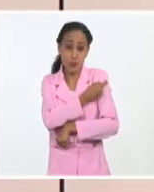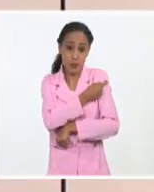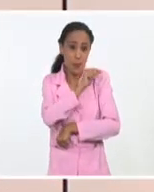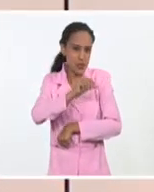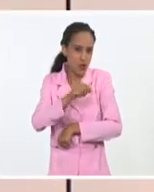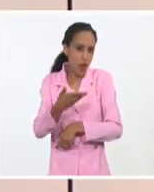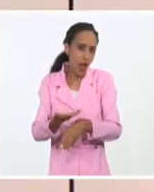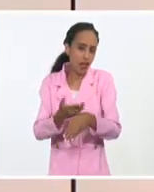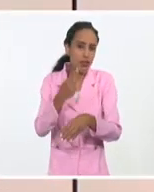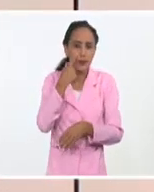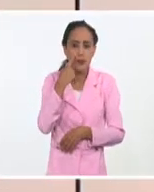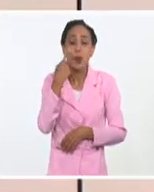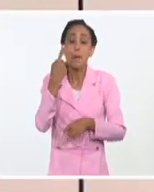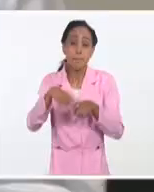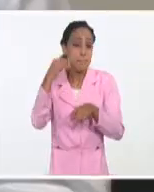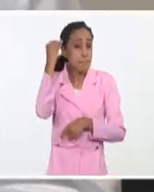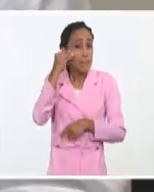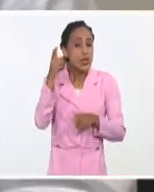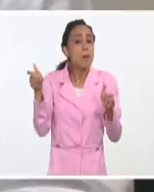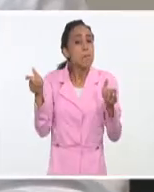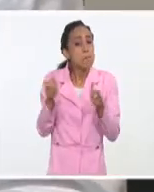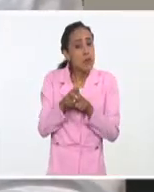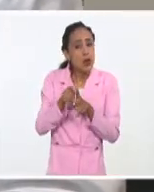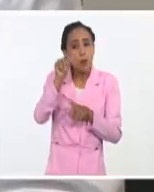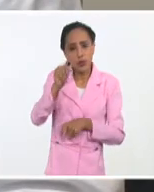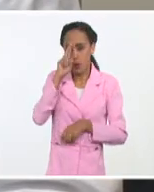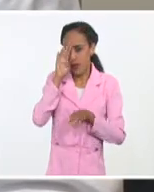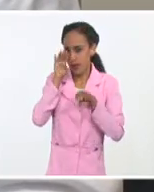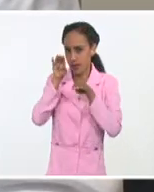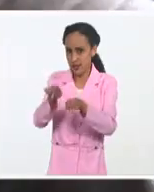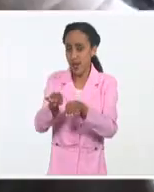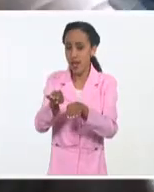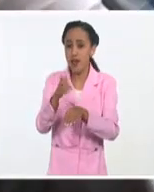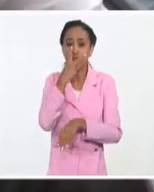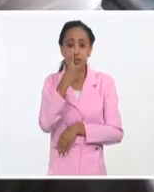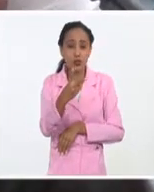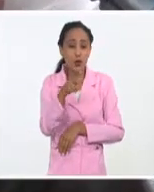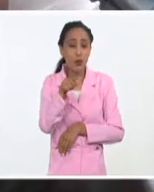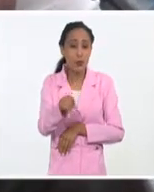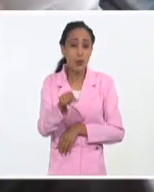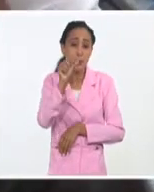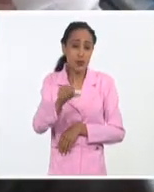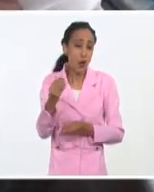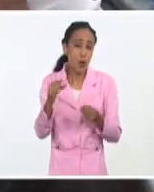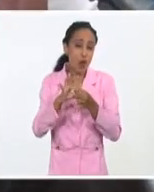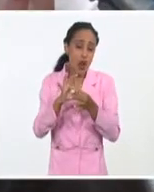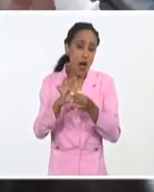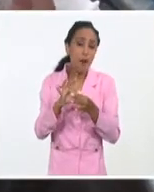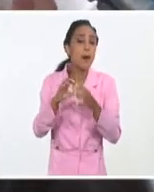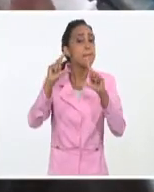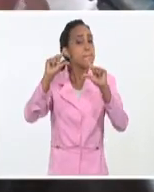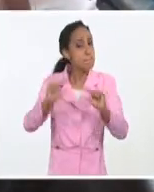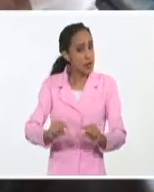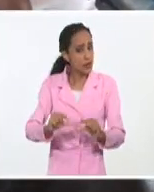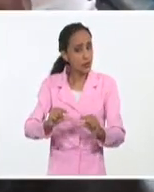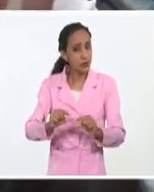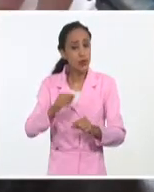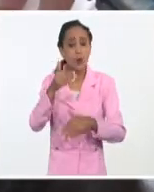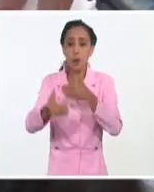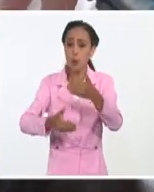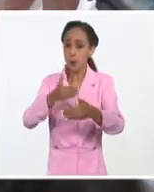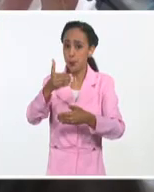prevé la disminución de las hospitalizaciones, las atenciones en unidades de cuidados intensivos y la reducción de la transmisión, un proceso